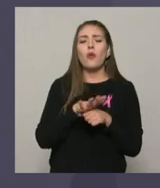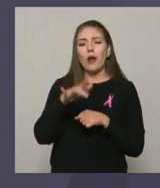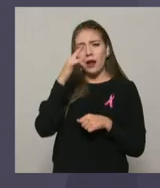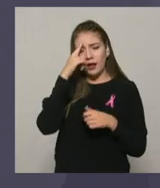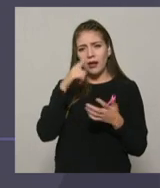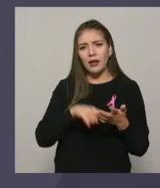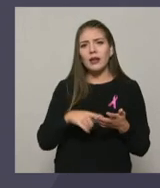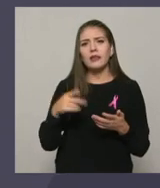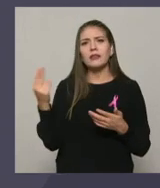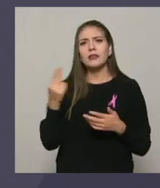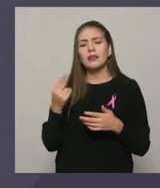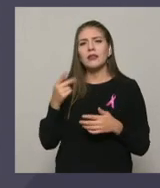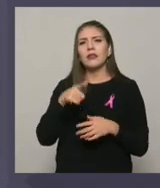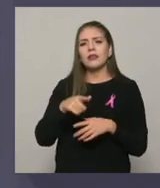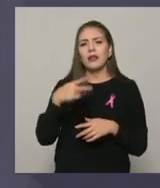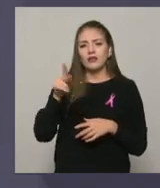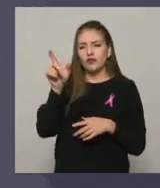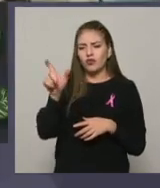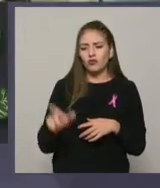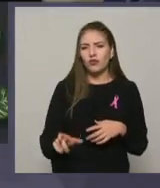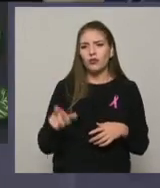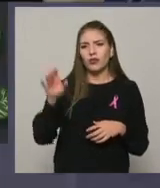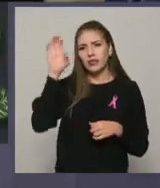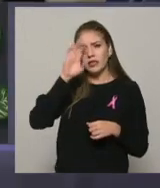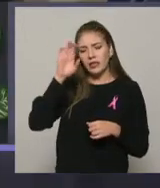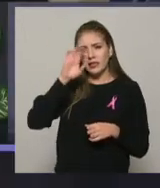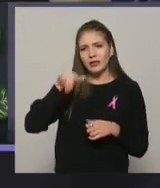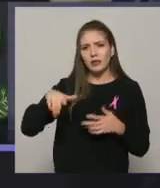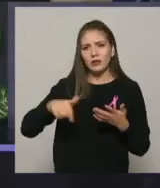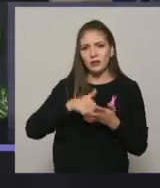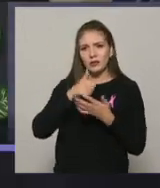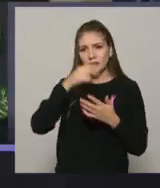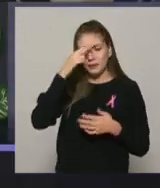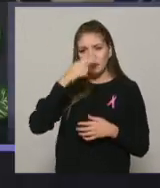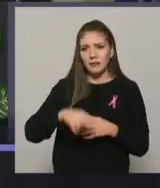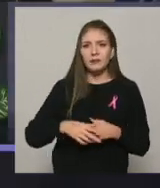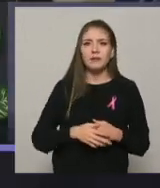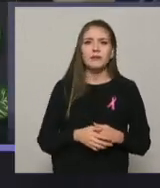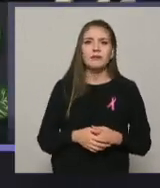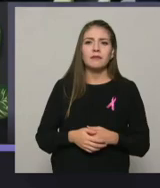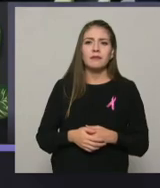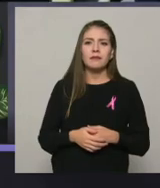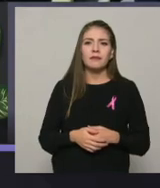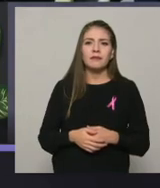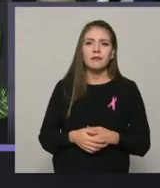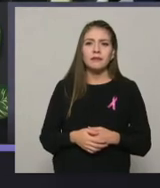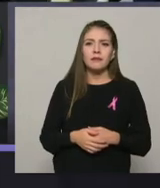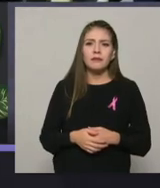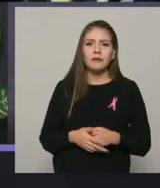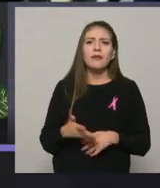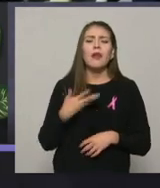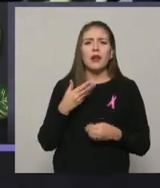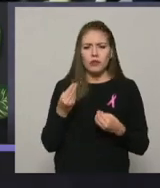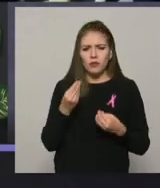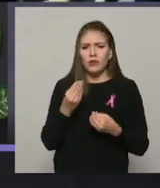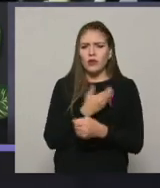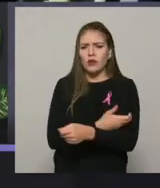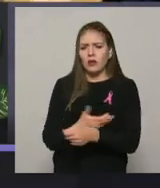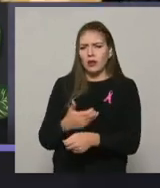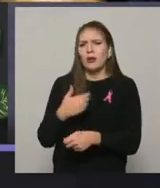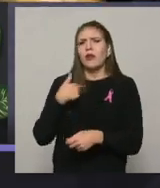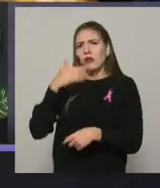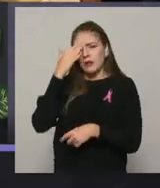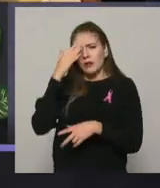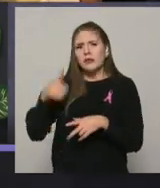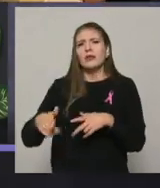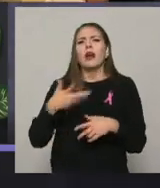en la Ciudad de México? Pues sería un periodista comprometido. Yo conozco a varios colegas que están muy comprometidos, que